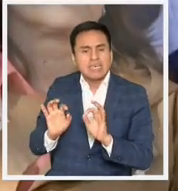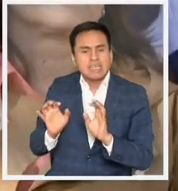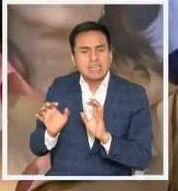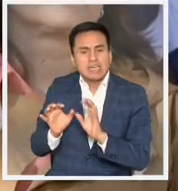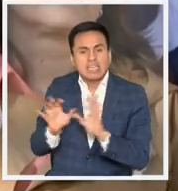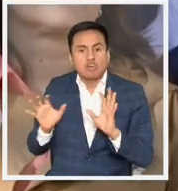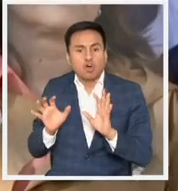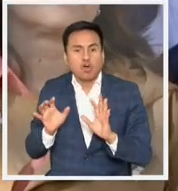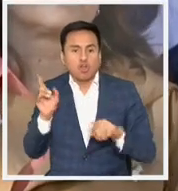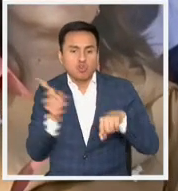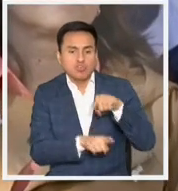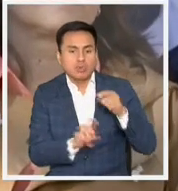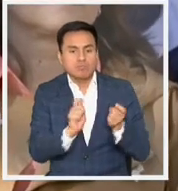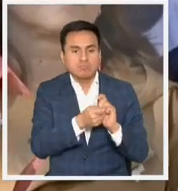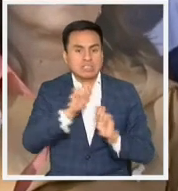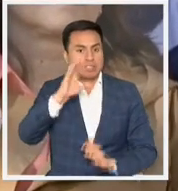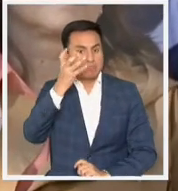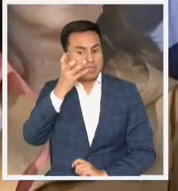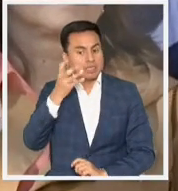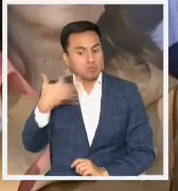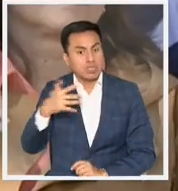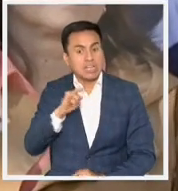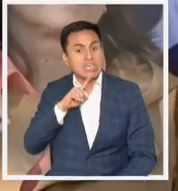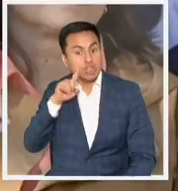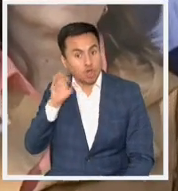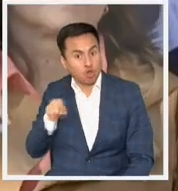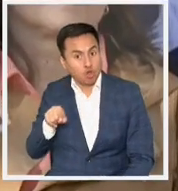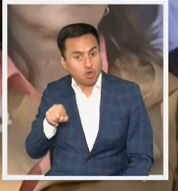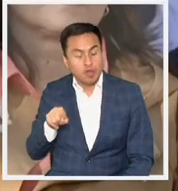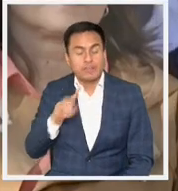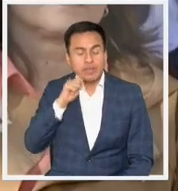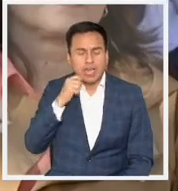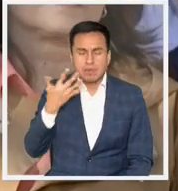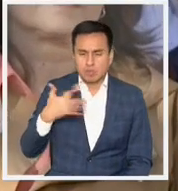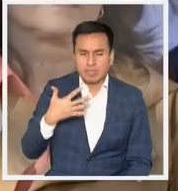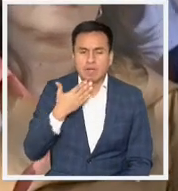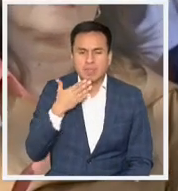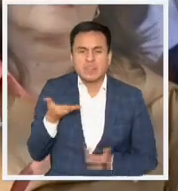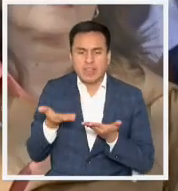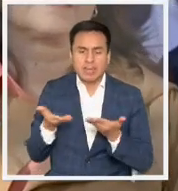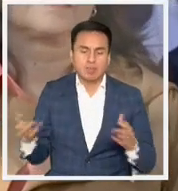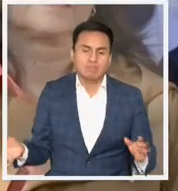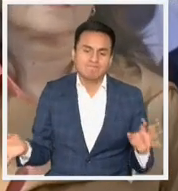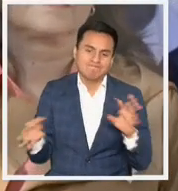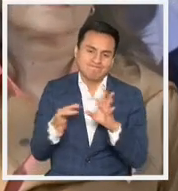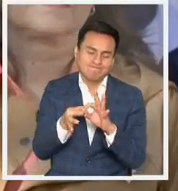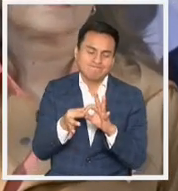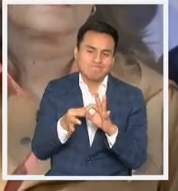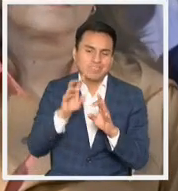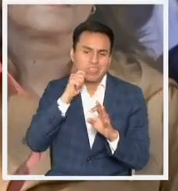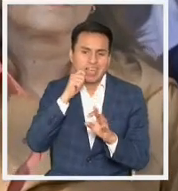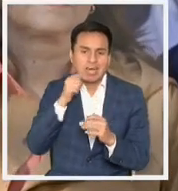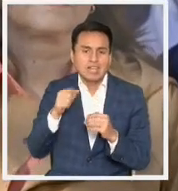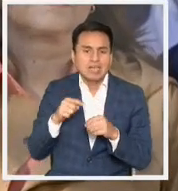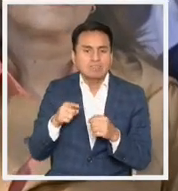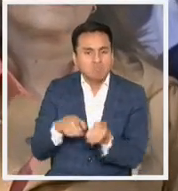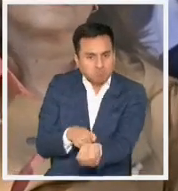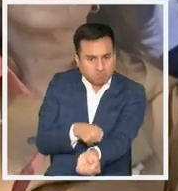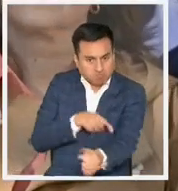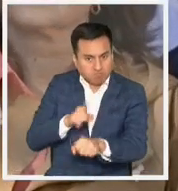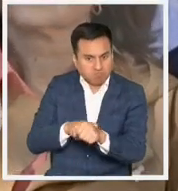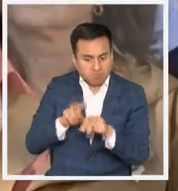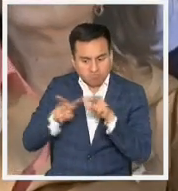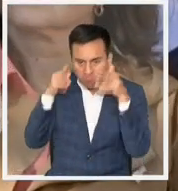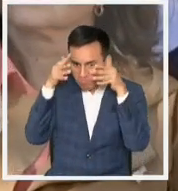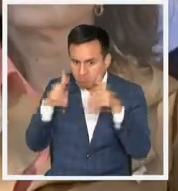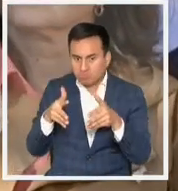lucha para enfrentar la crisis climática. Por lo tanto, es importante también darle ese sentido de largo plazo.